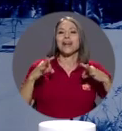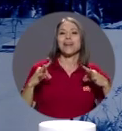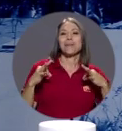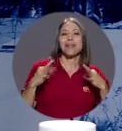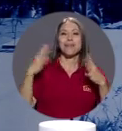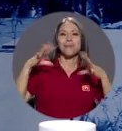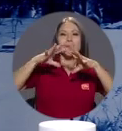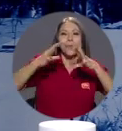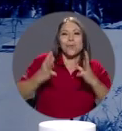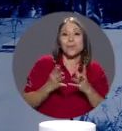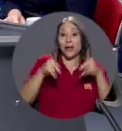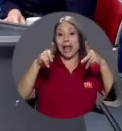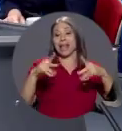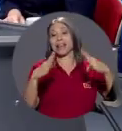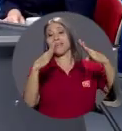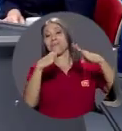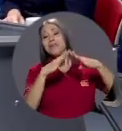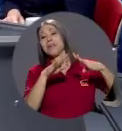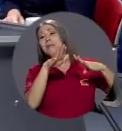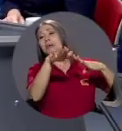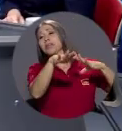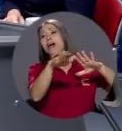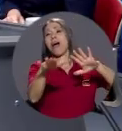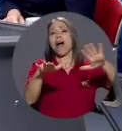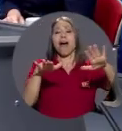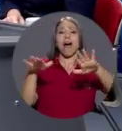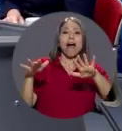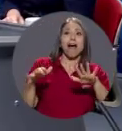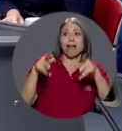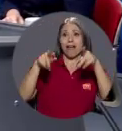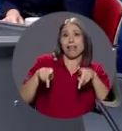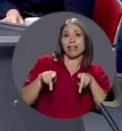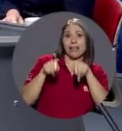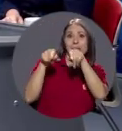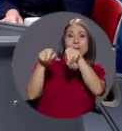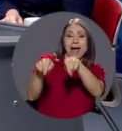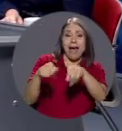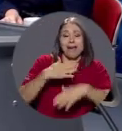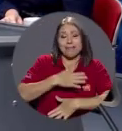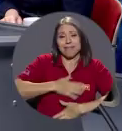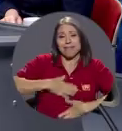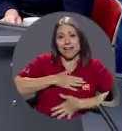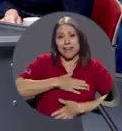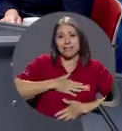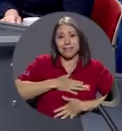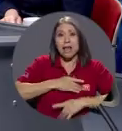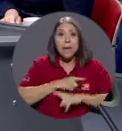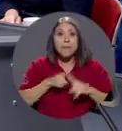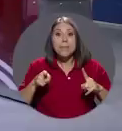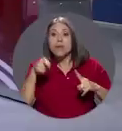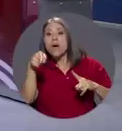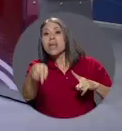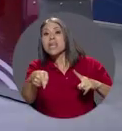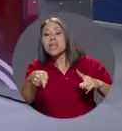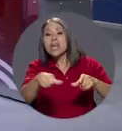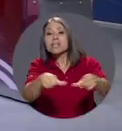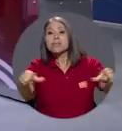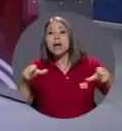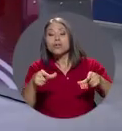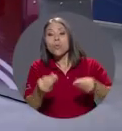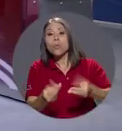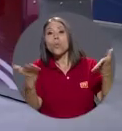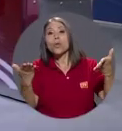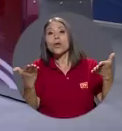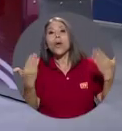gente habita por allá en una época del año, ¿verdad? Sí. Y los datos de espacio público apenas llegan